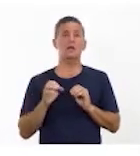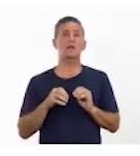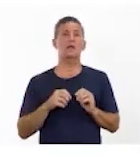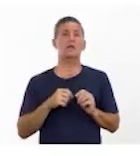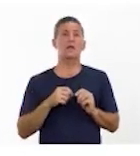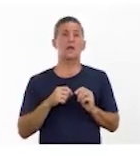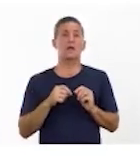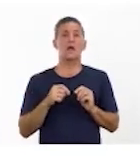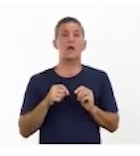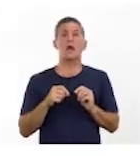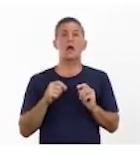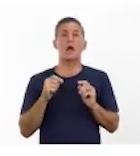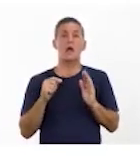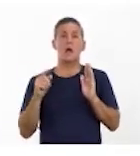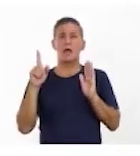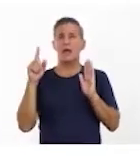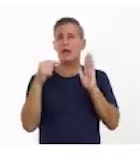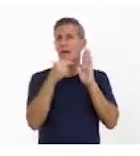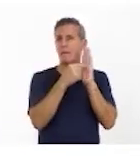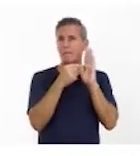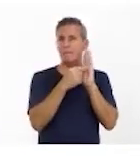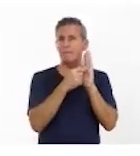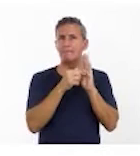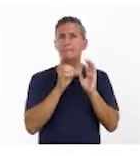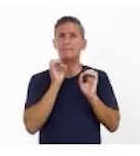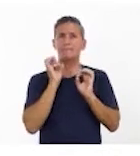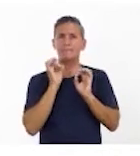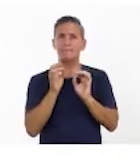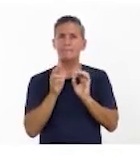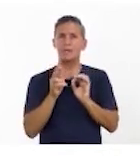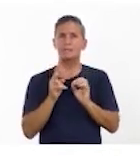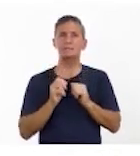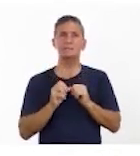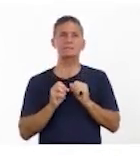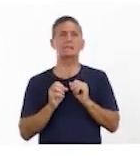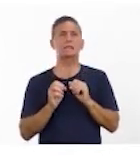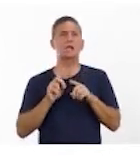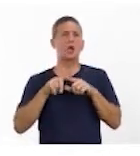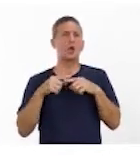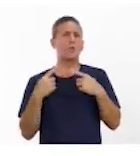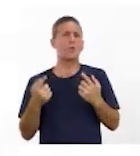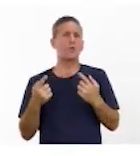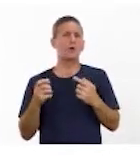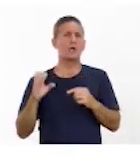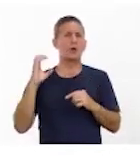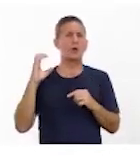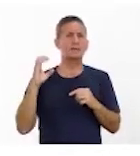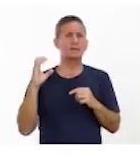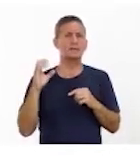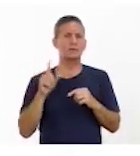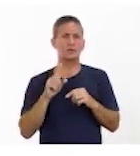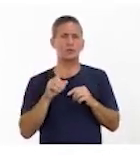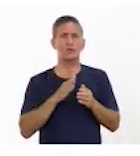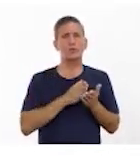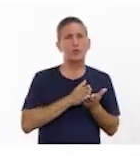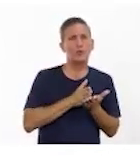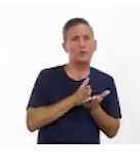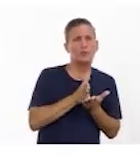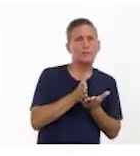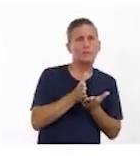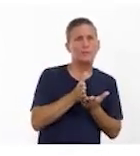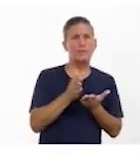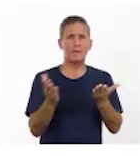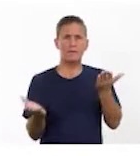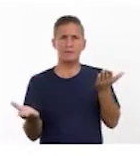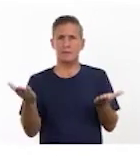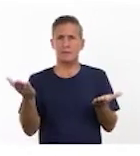Aplicar el principio de Le Chatelier-Brown en la solución de ejercicios. Explicar por qué los catalizadores no